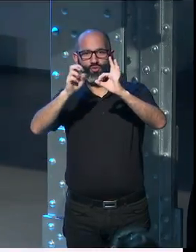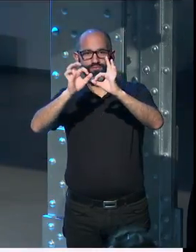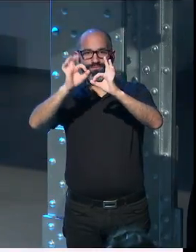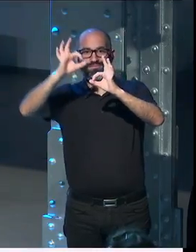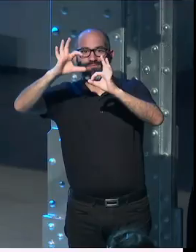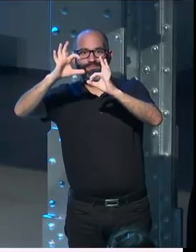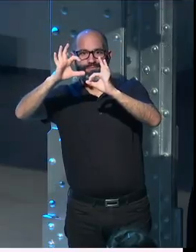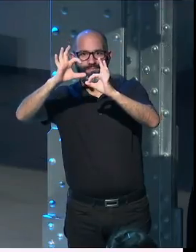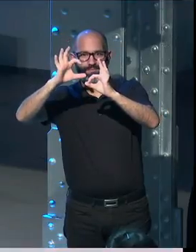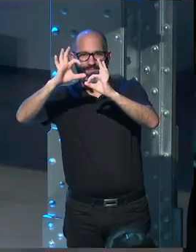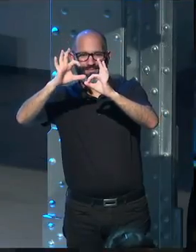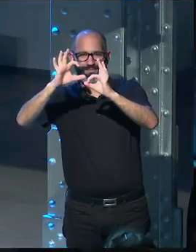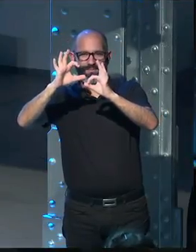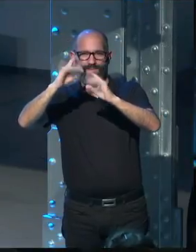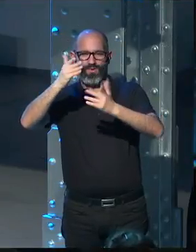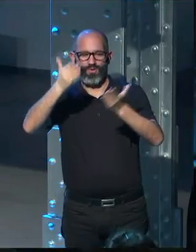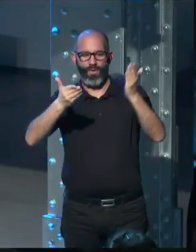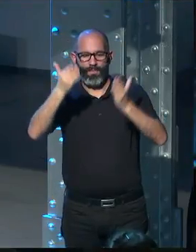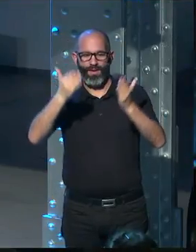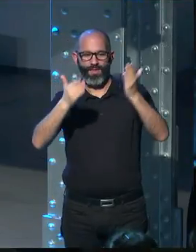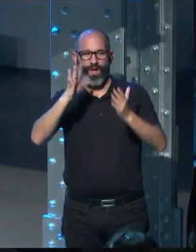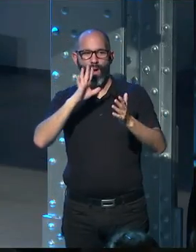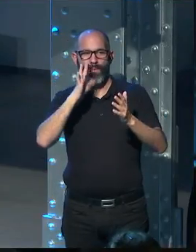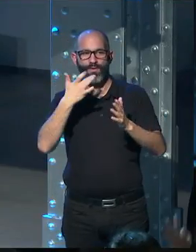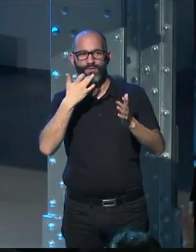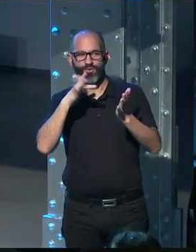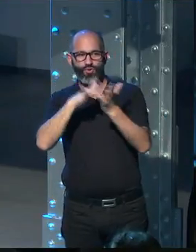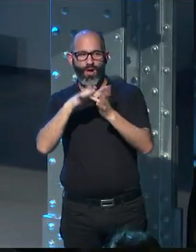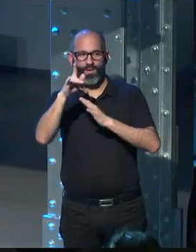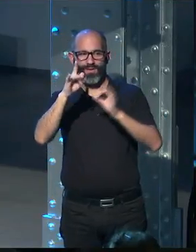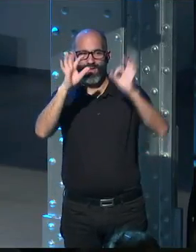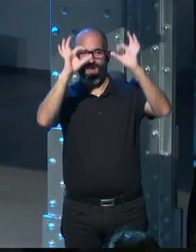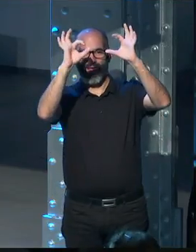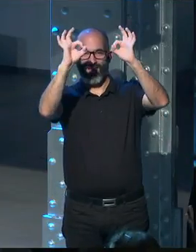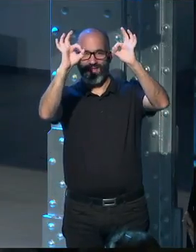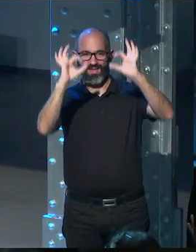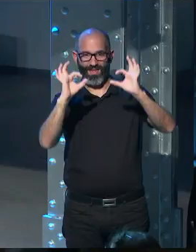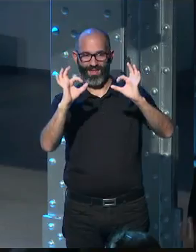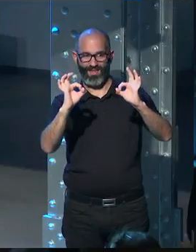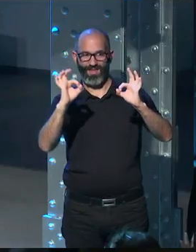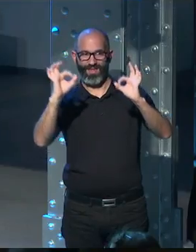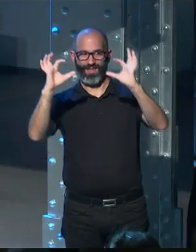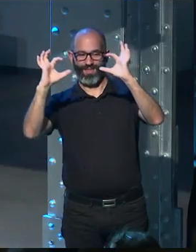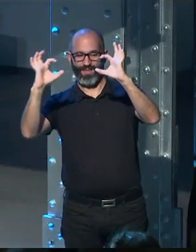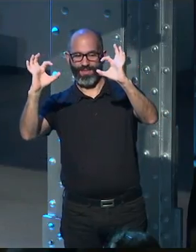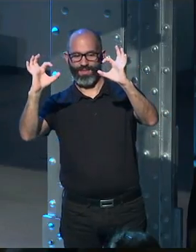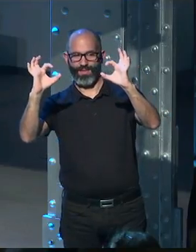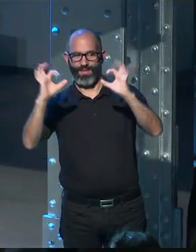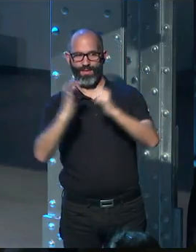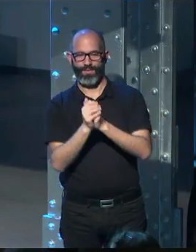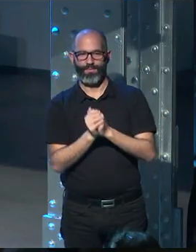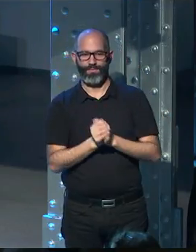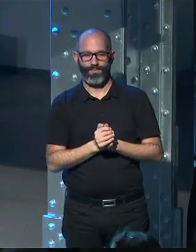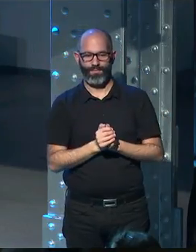círculo, porque este está en un contexto de círculos pequeños y este en un contexto de círculos grandes. Todo absolutamente es relativo,